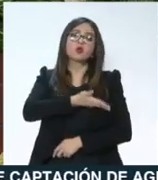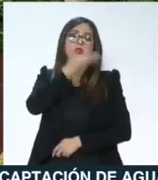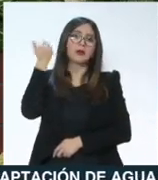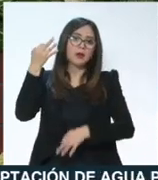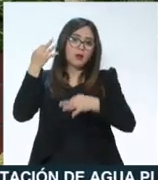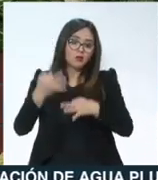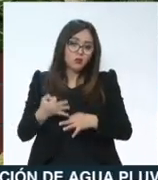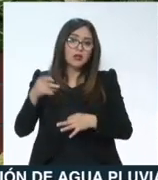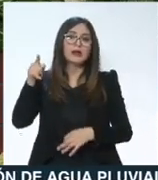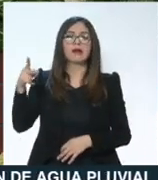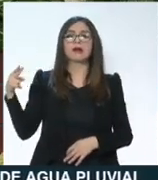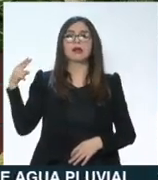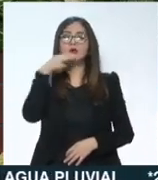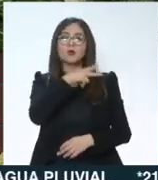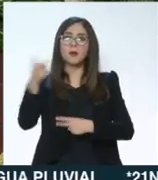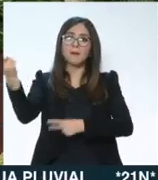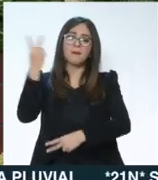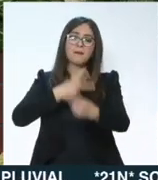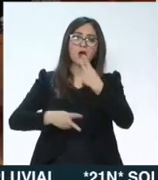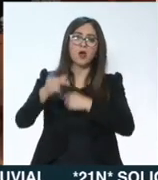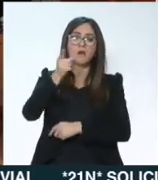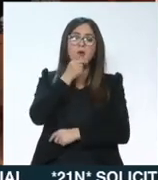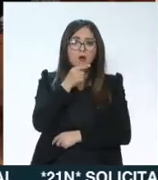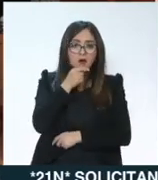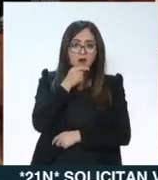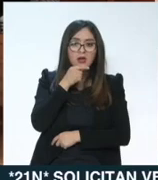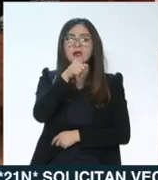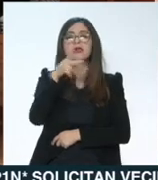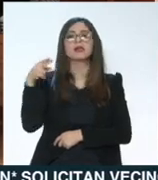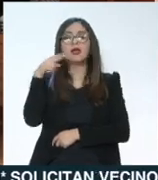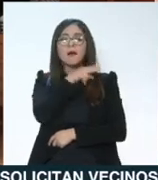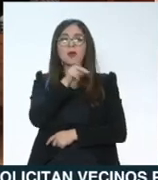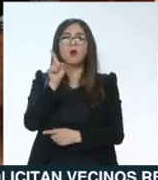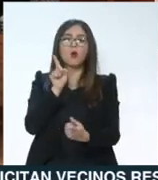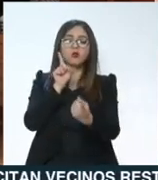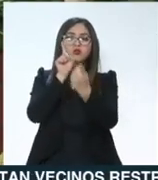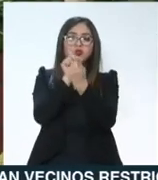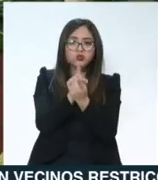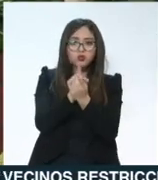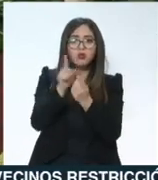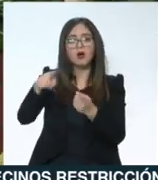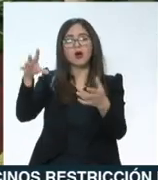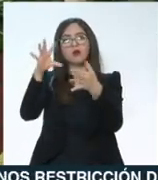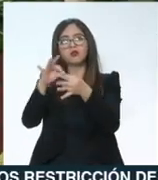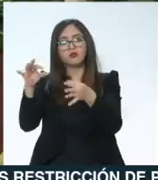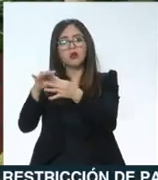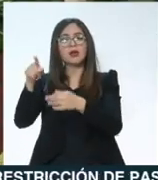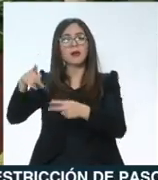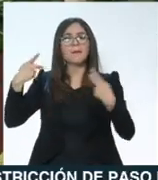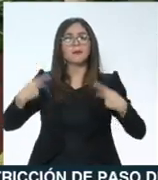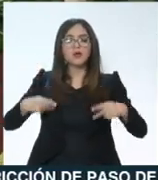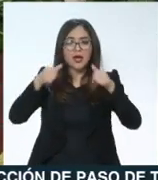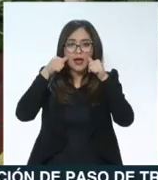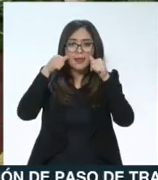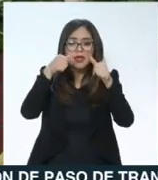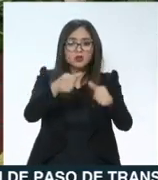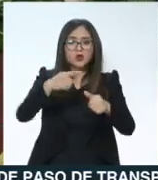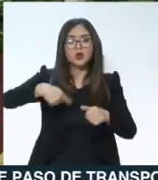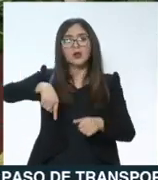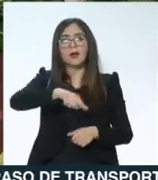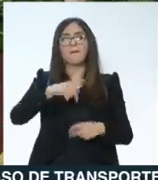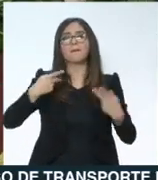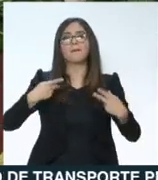tiempo de respuesta es inmediato. Vinculas, haces tu acercamiento con la instancia especializada de atención a víctimas de violencia